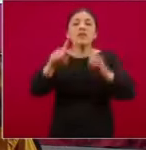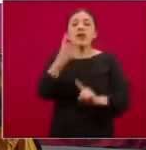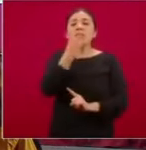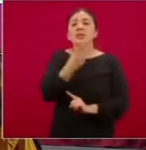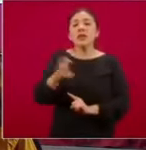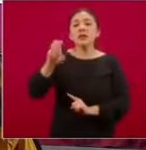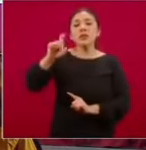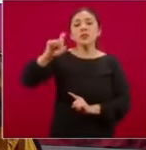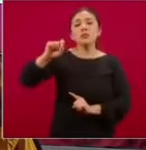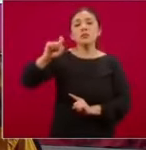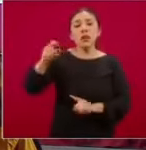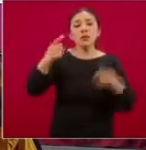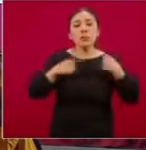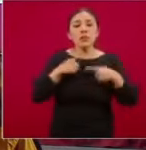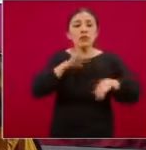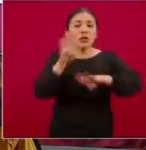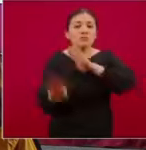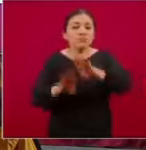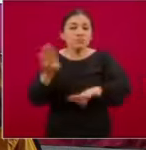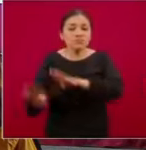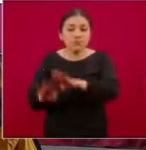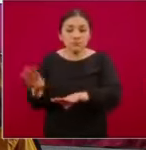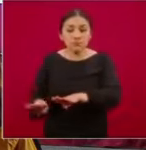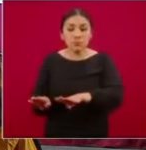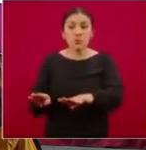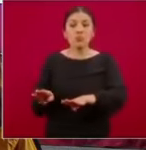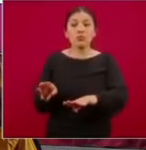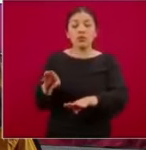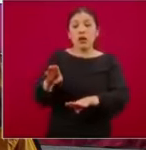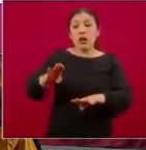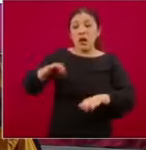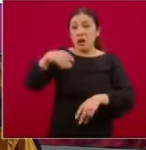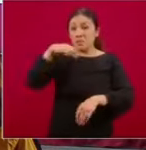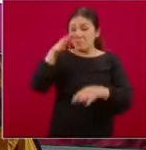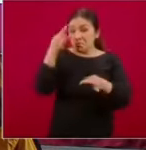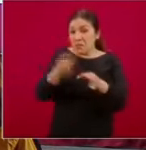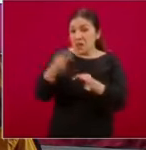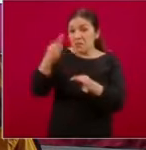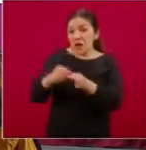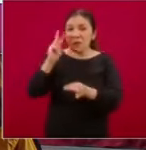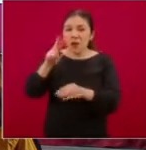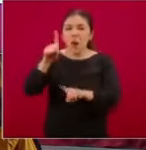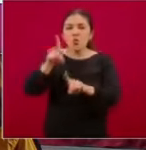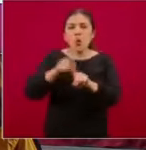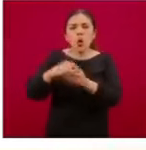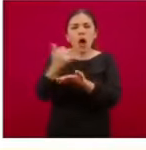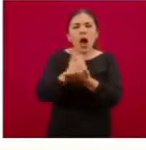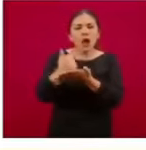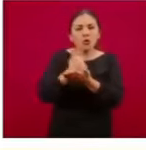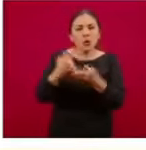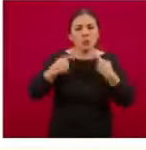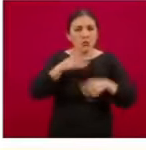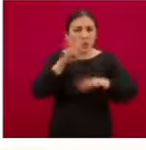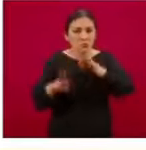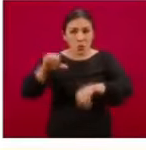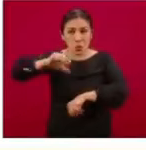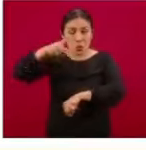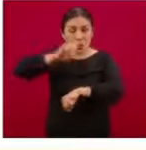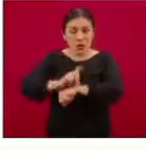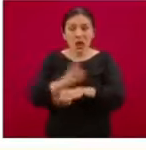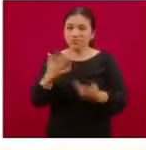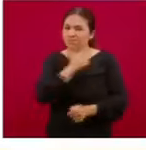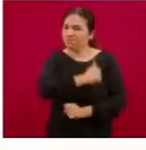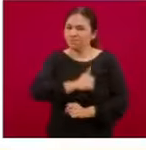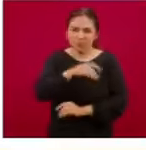320 defunciones. Nuestras defunciones confirmadas, que están en las barras de color azul, para el día de hoy,